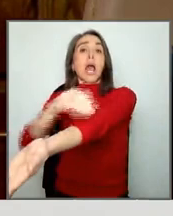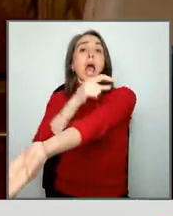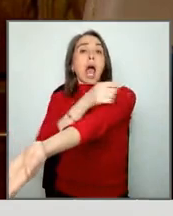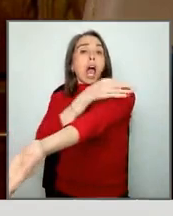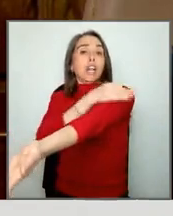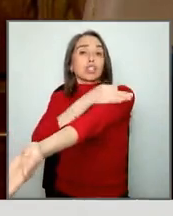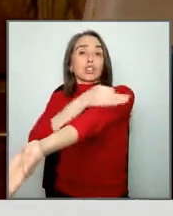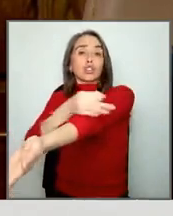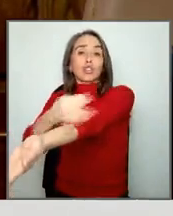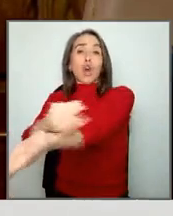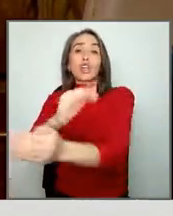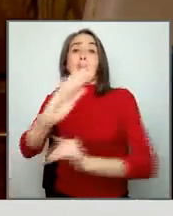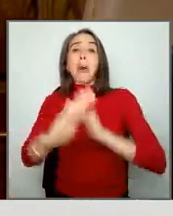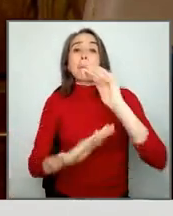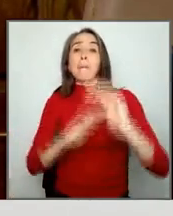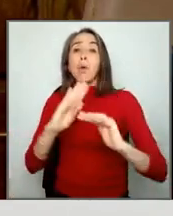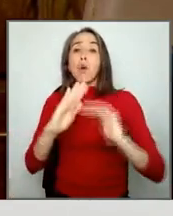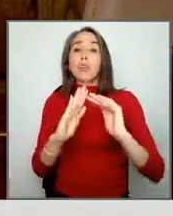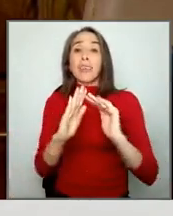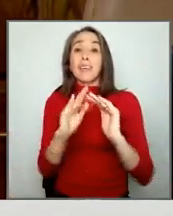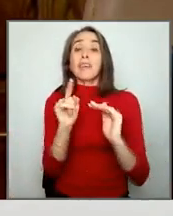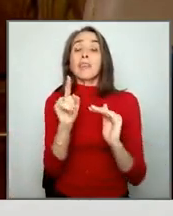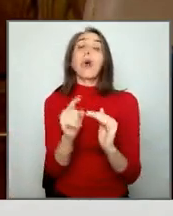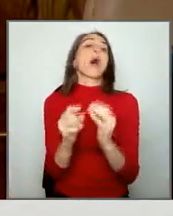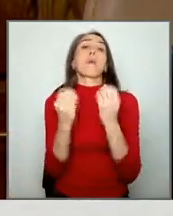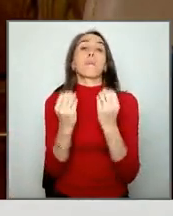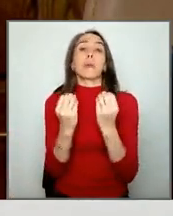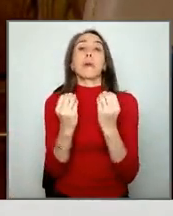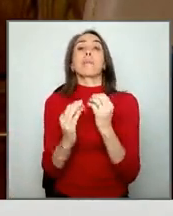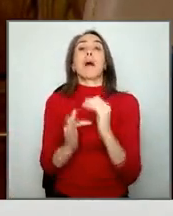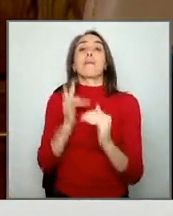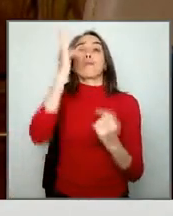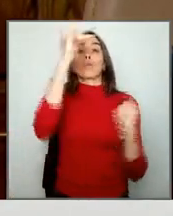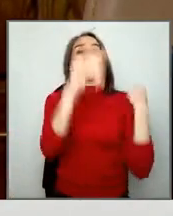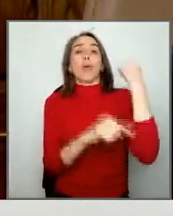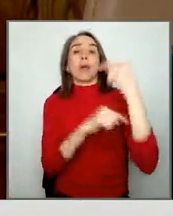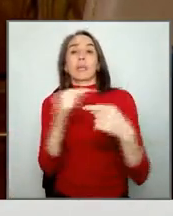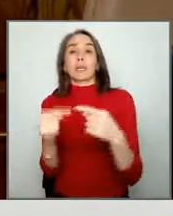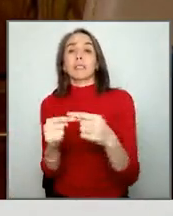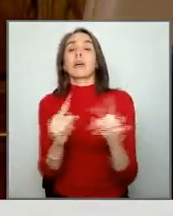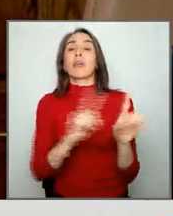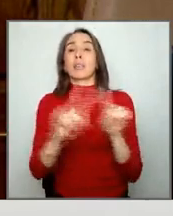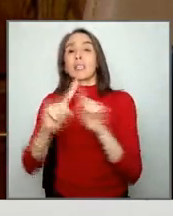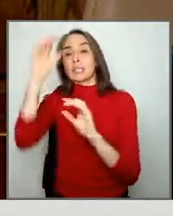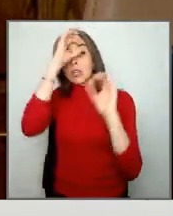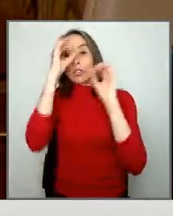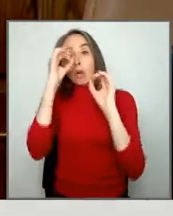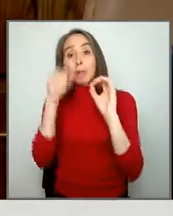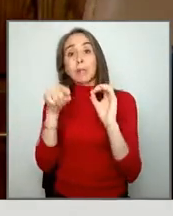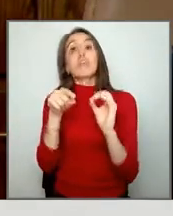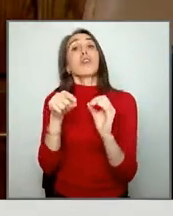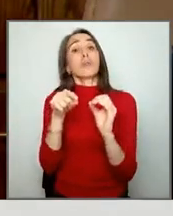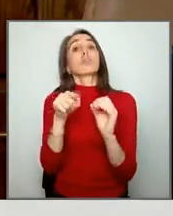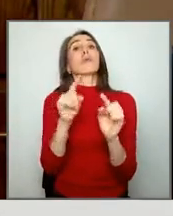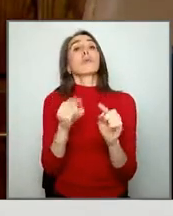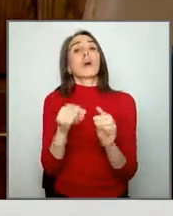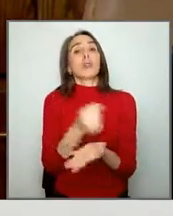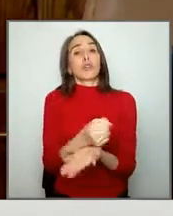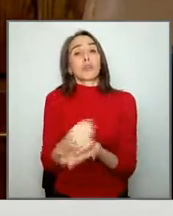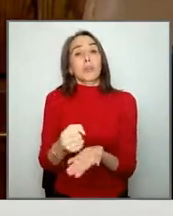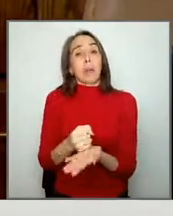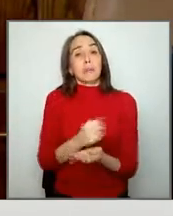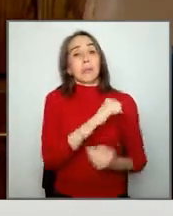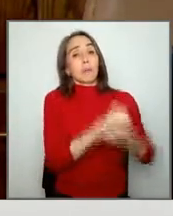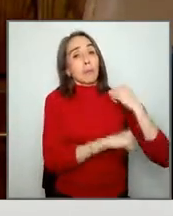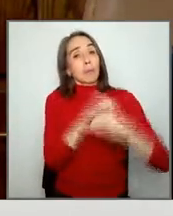fundamental obviamente hubo diferencias también pero a lo largo del proyecto de la tramitación del proyecto nosotros pudimos escuchando